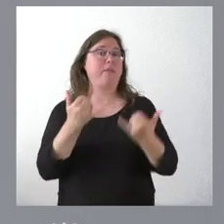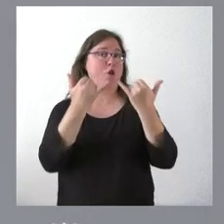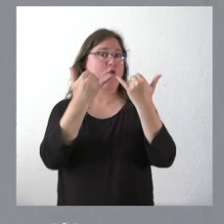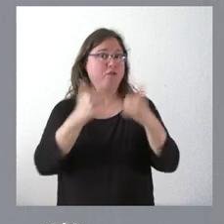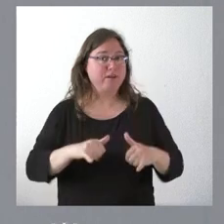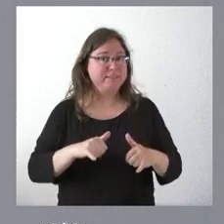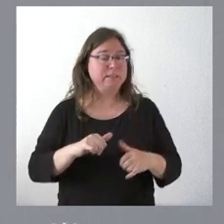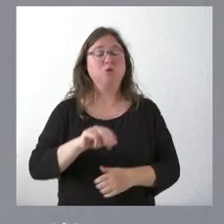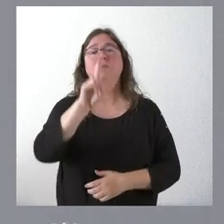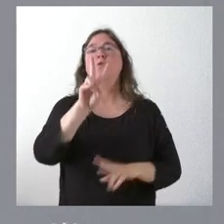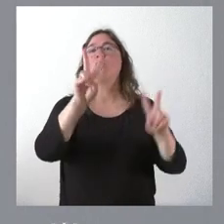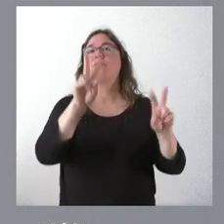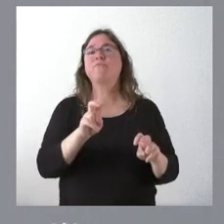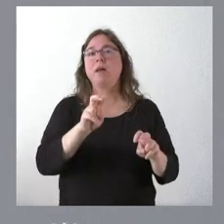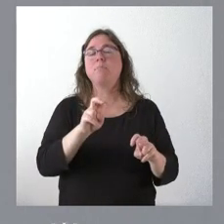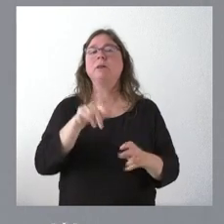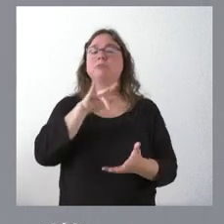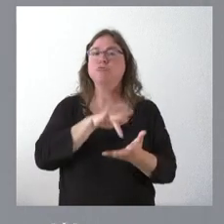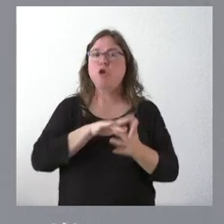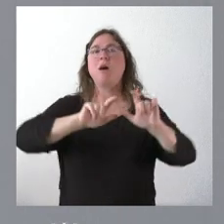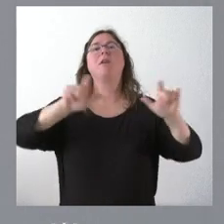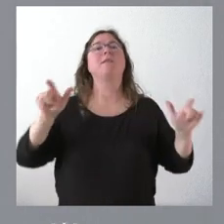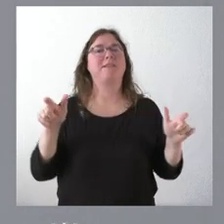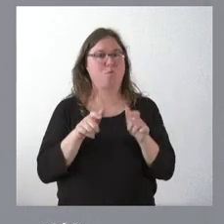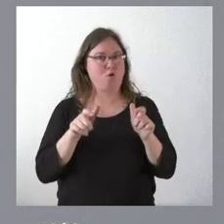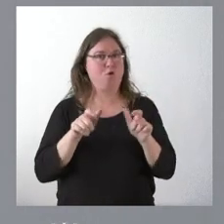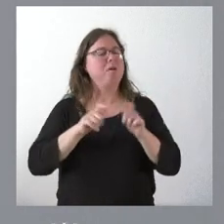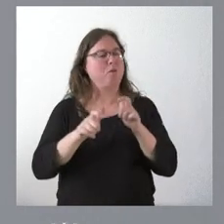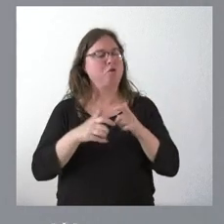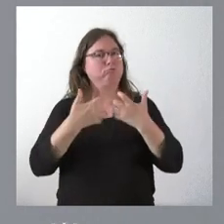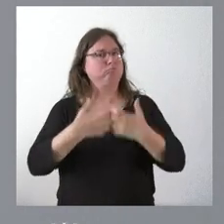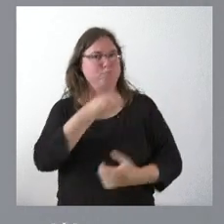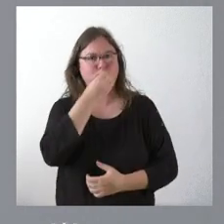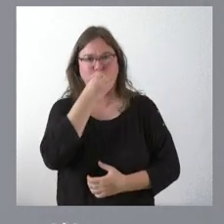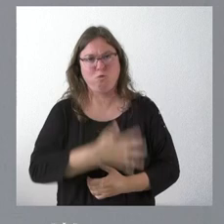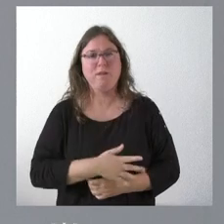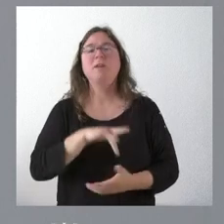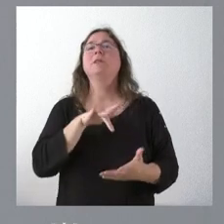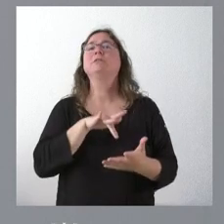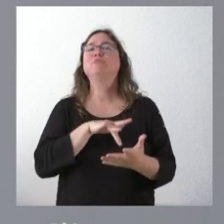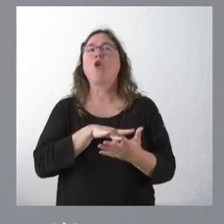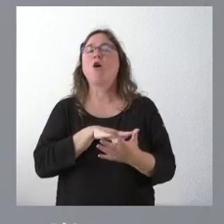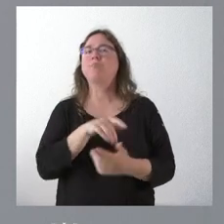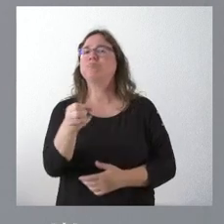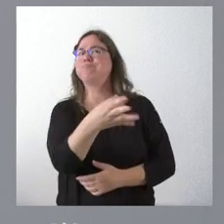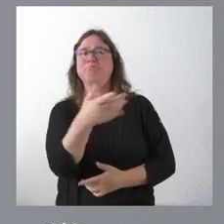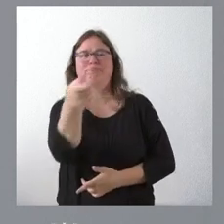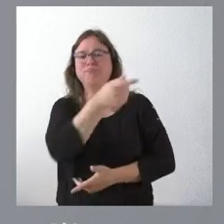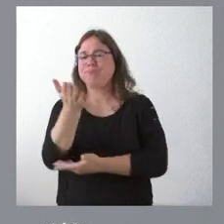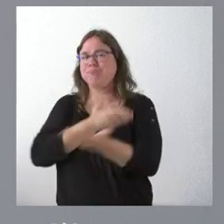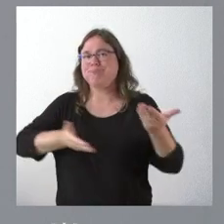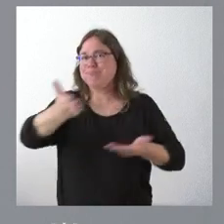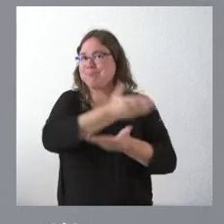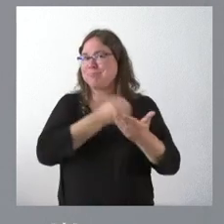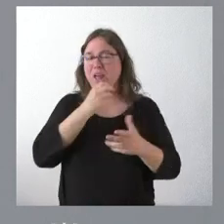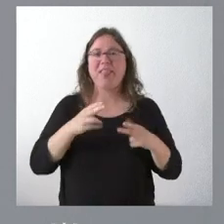que usted planteaba, hemos tenido esta reunión. La reunión yo creo que ha funcionado muy bien, hemos encontrado muchísima receptividad por todas las partes en el ámbito del